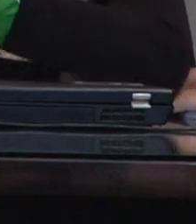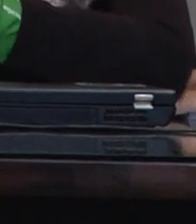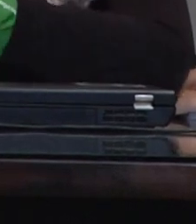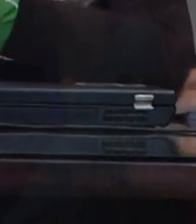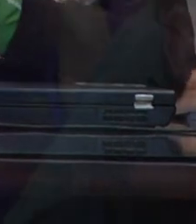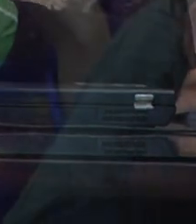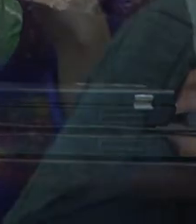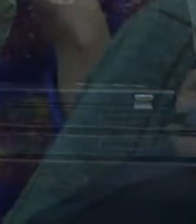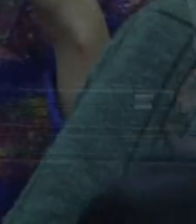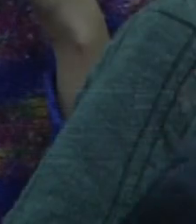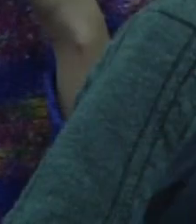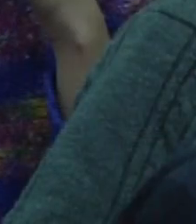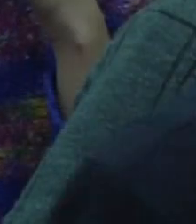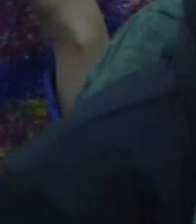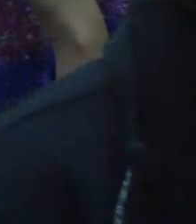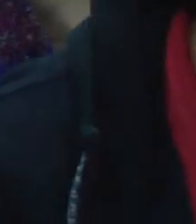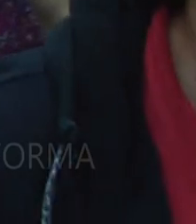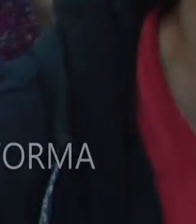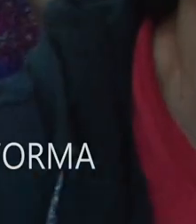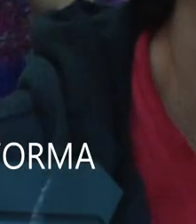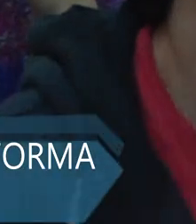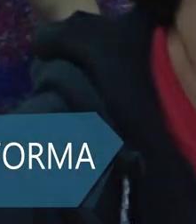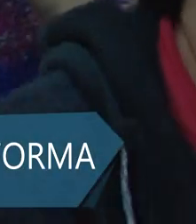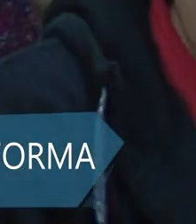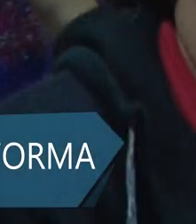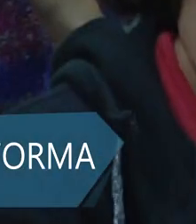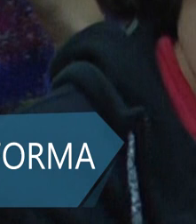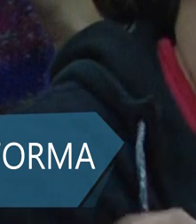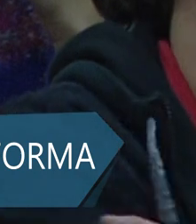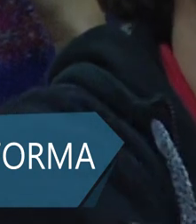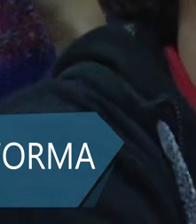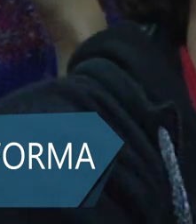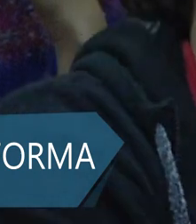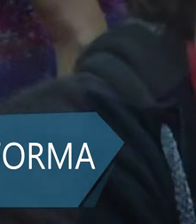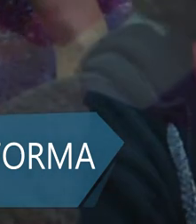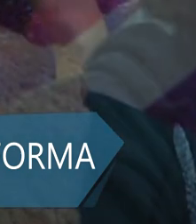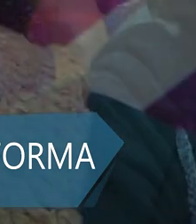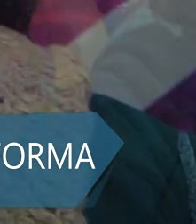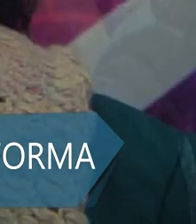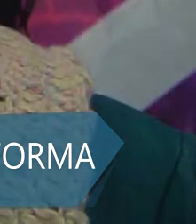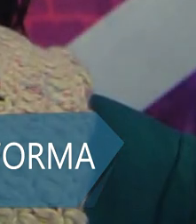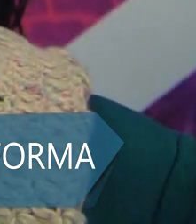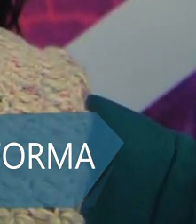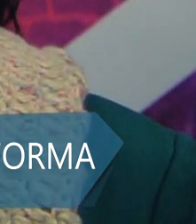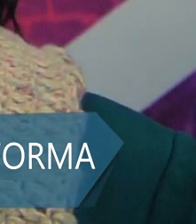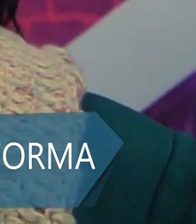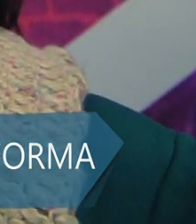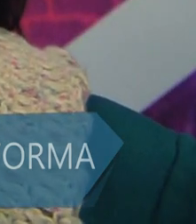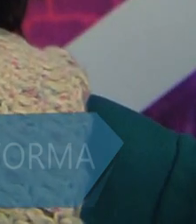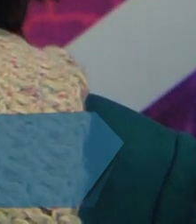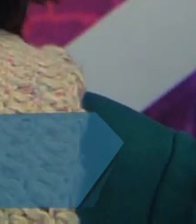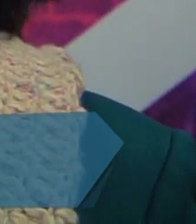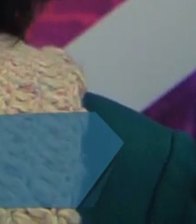Bueno, yo voy a hablar de los primeros 10 años de la reforma, voy a analizar un poco por qué el 18 es un año de quiebra en el